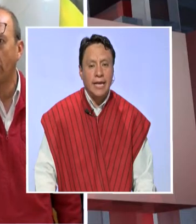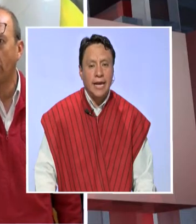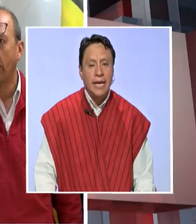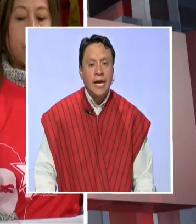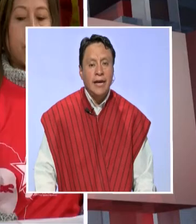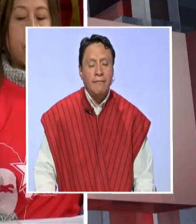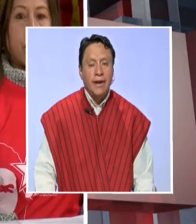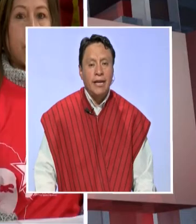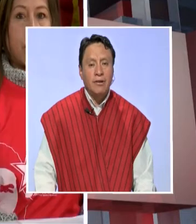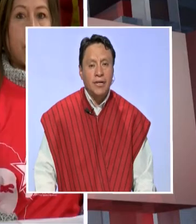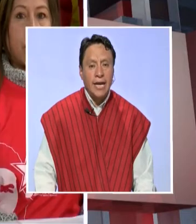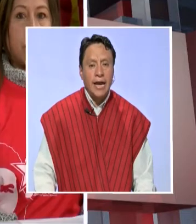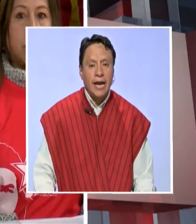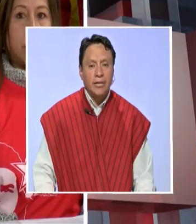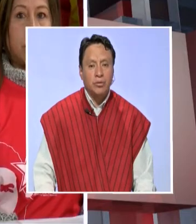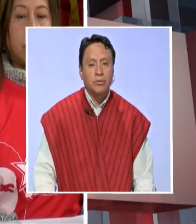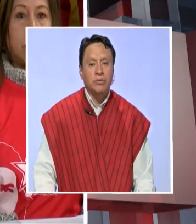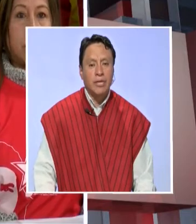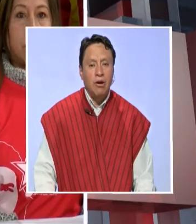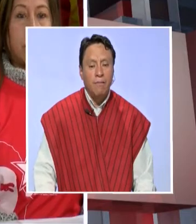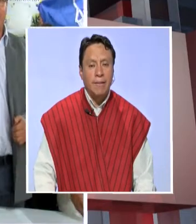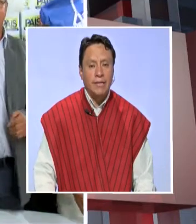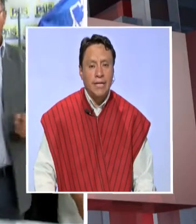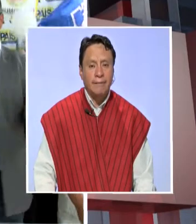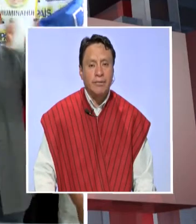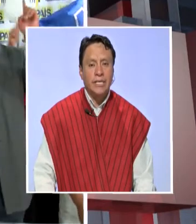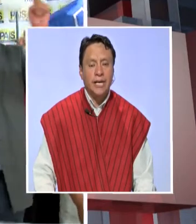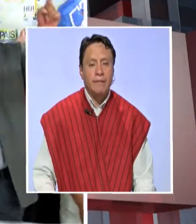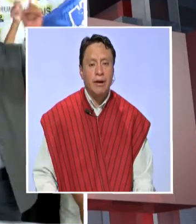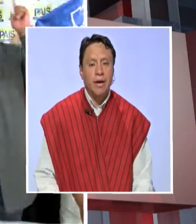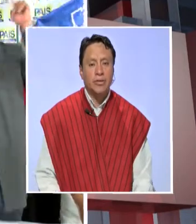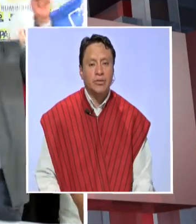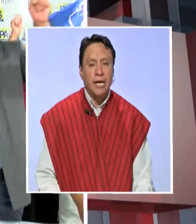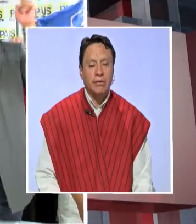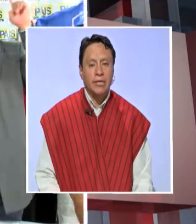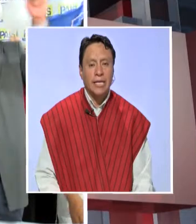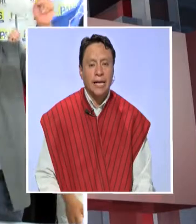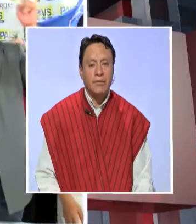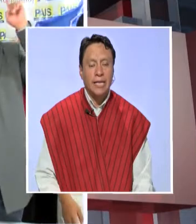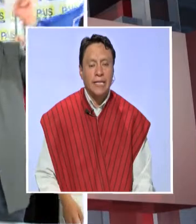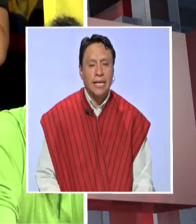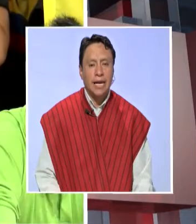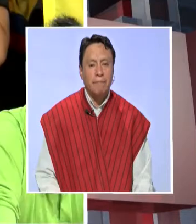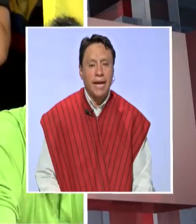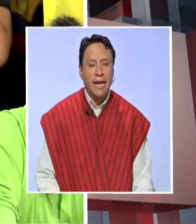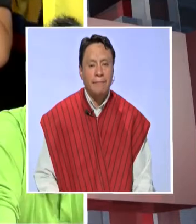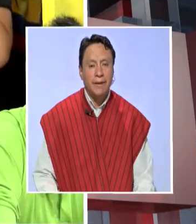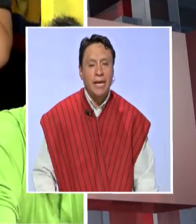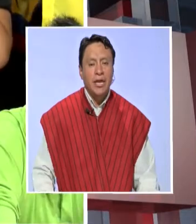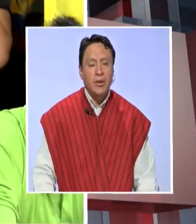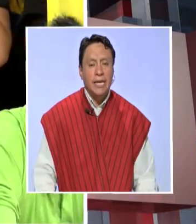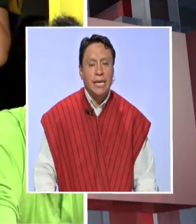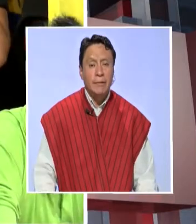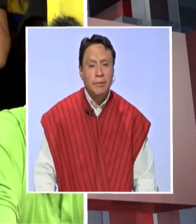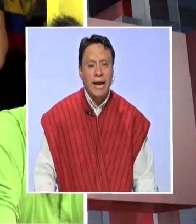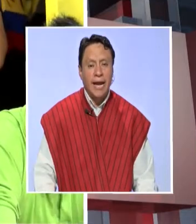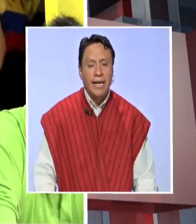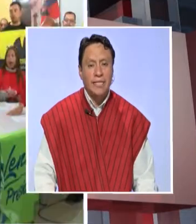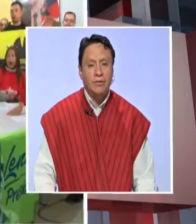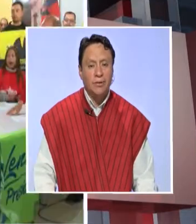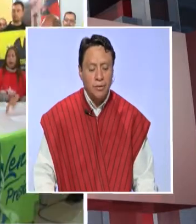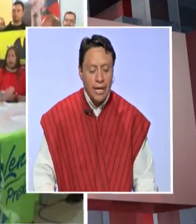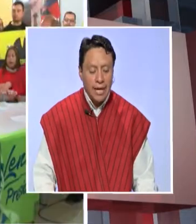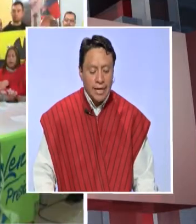Yakta Pikai, Rafael Correa Hatun Miñaupa Yakta Pushak Imawan Shuhatun Tananakuita Charinapa Kaipi